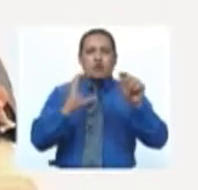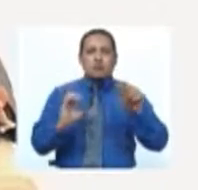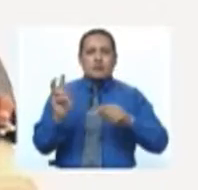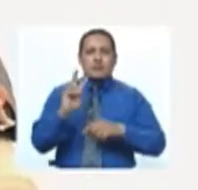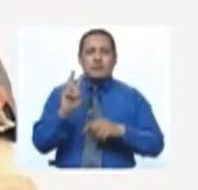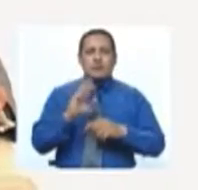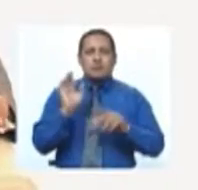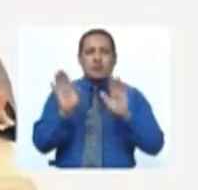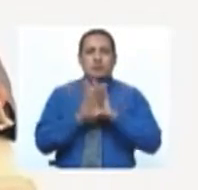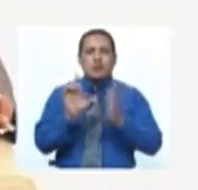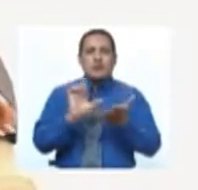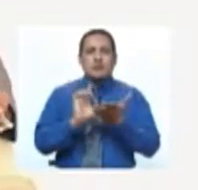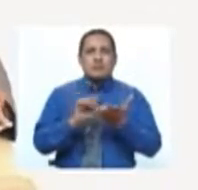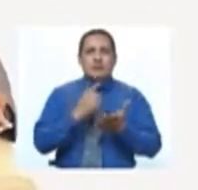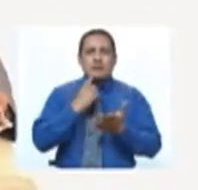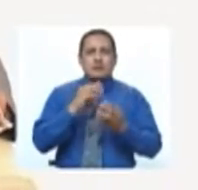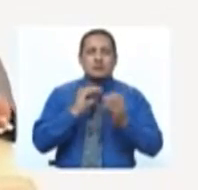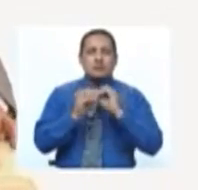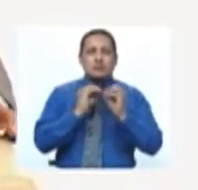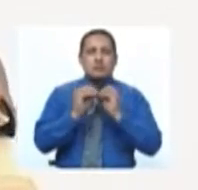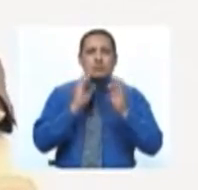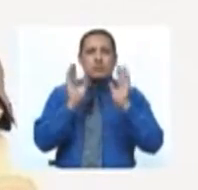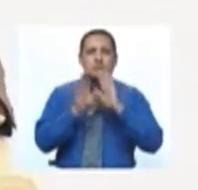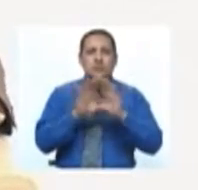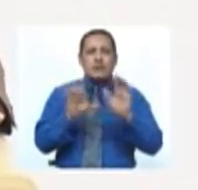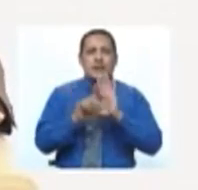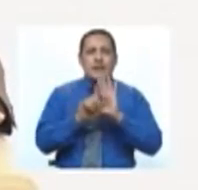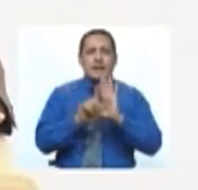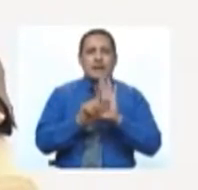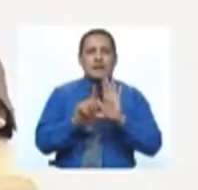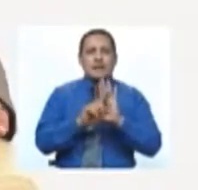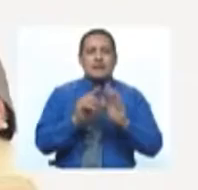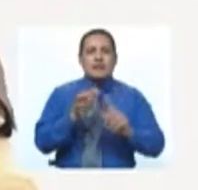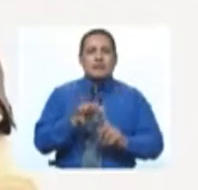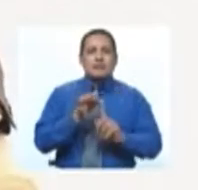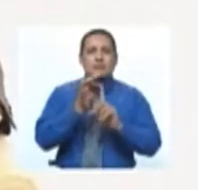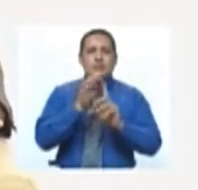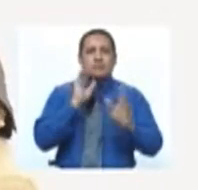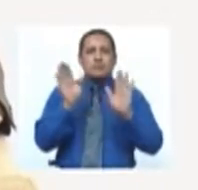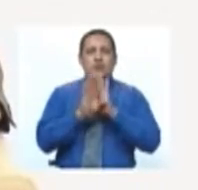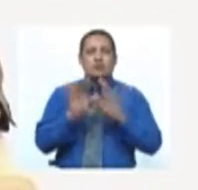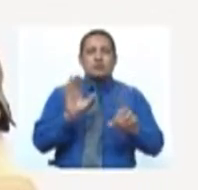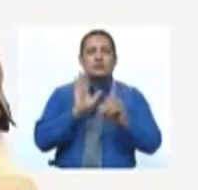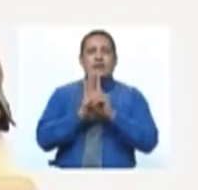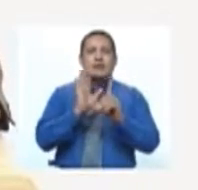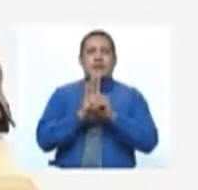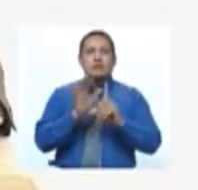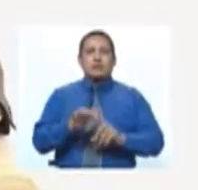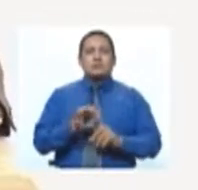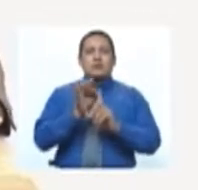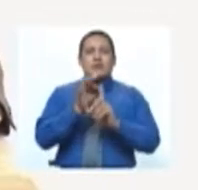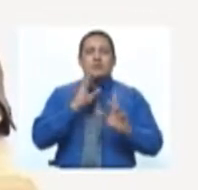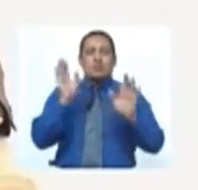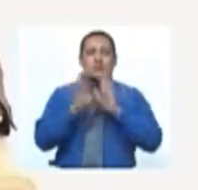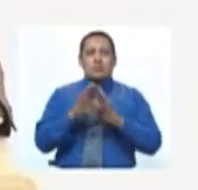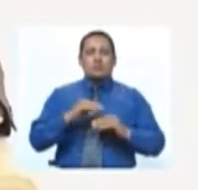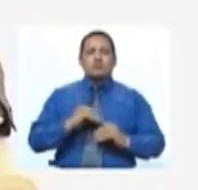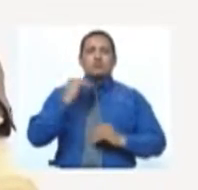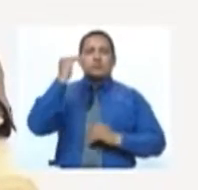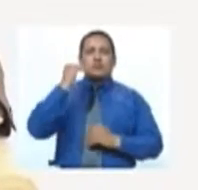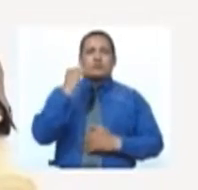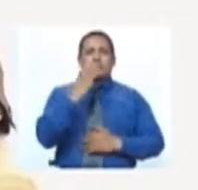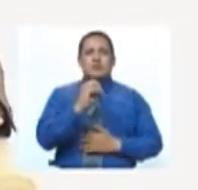Verde. En Lima, claro. En Lima, que está regulada por una ley especial, está regulada por un decreto especial, Decreto